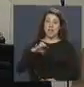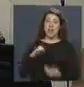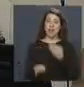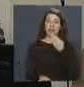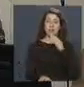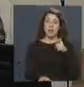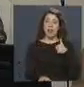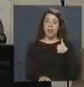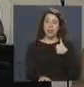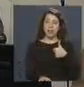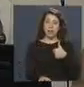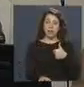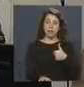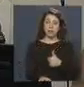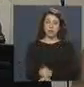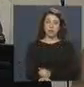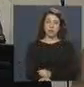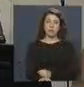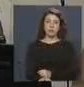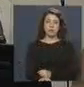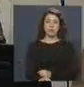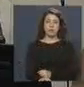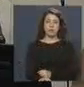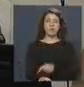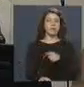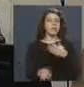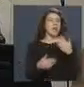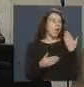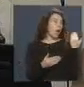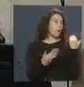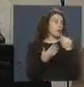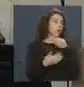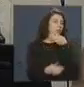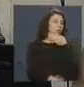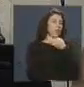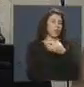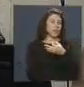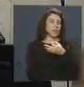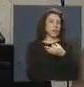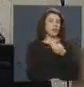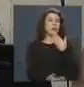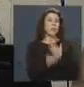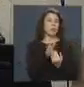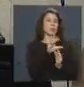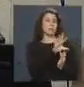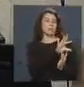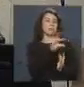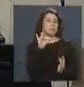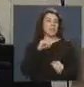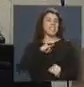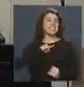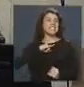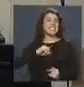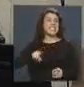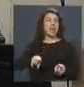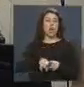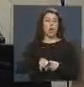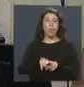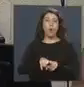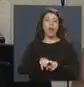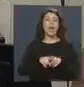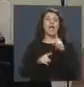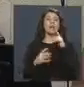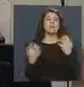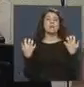su director. Aquí se ha destacado que el nombramiento continúa siendo por